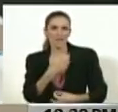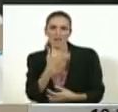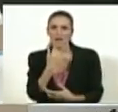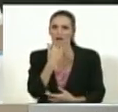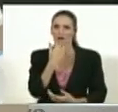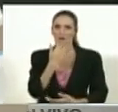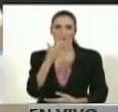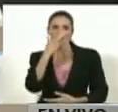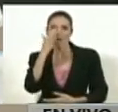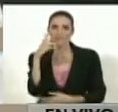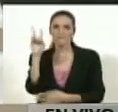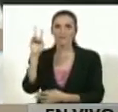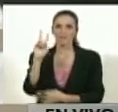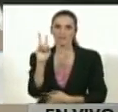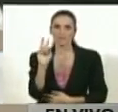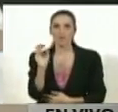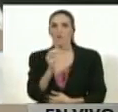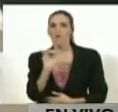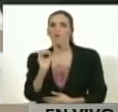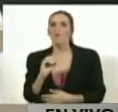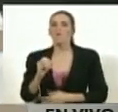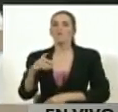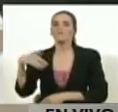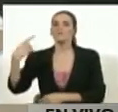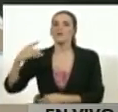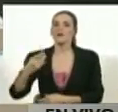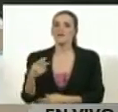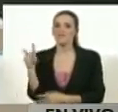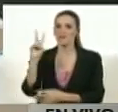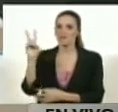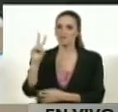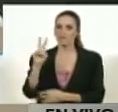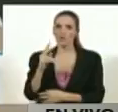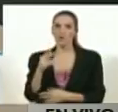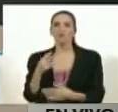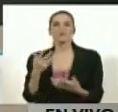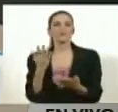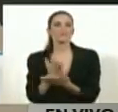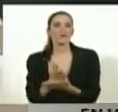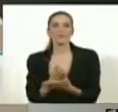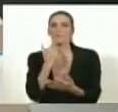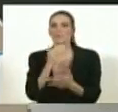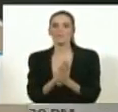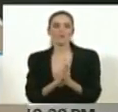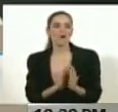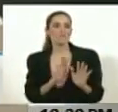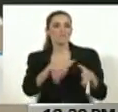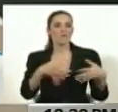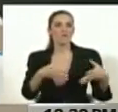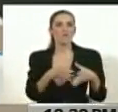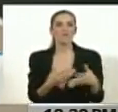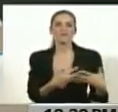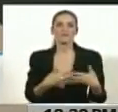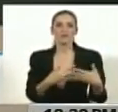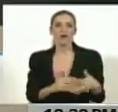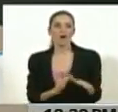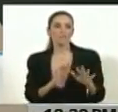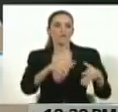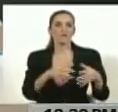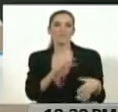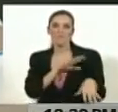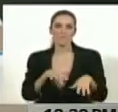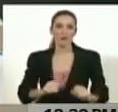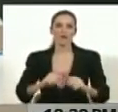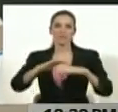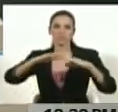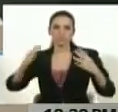de la oligarquía venezolana de la ultraderecha venezolana actuando como cipaya de los centros de poder estadounidense y de los centros imperiales del